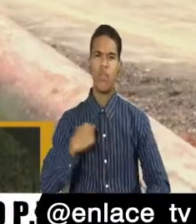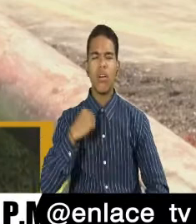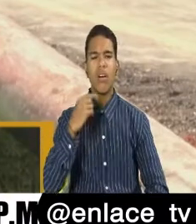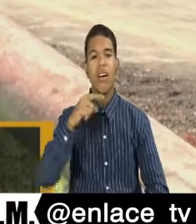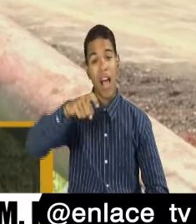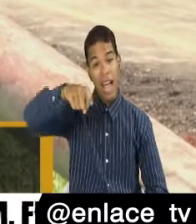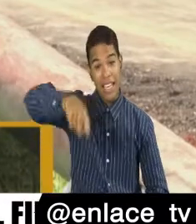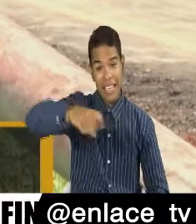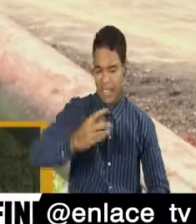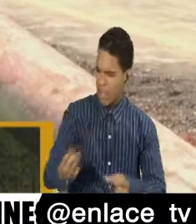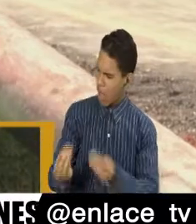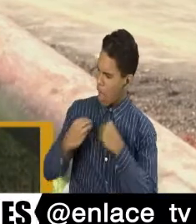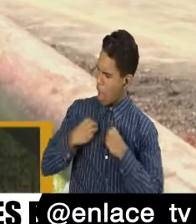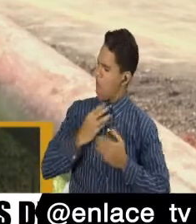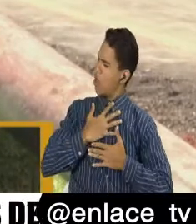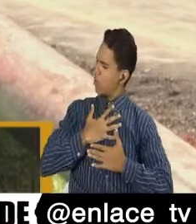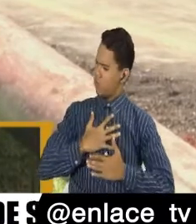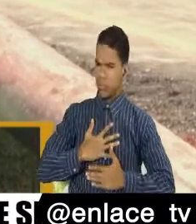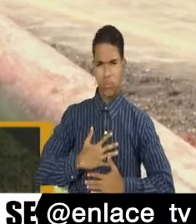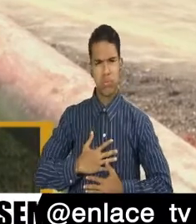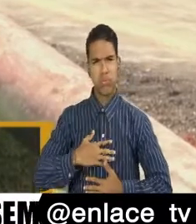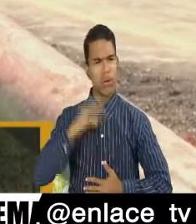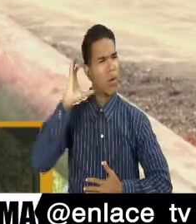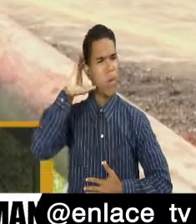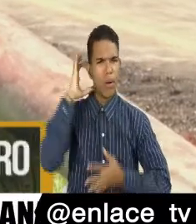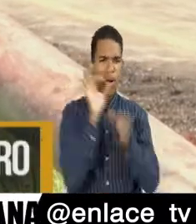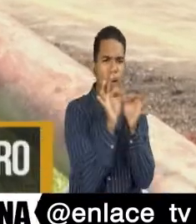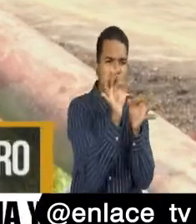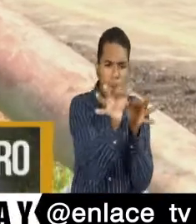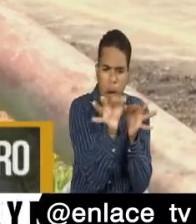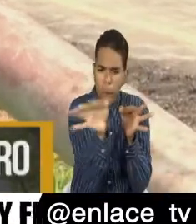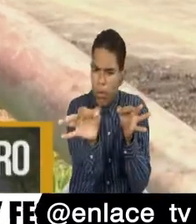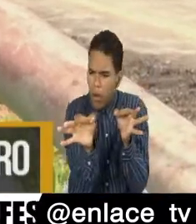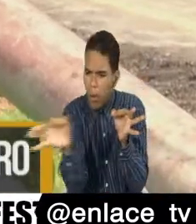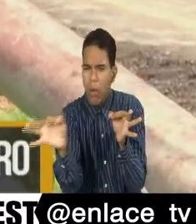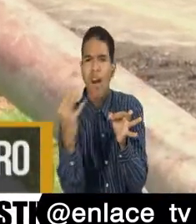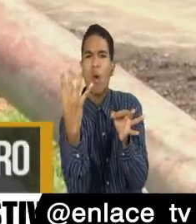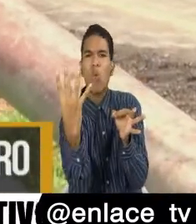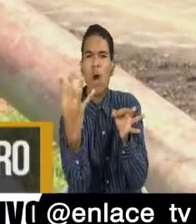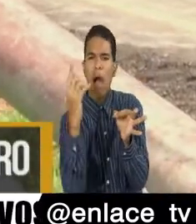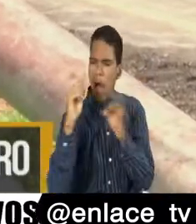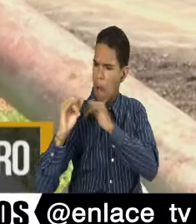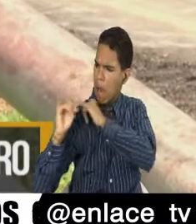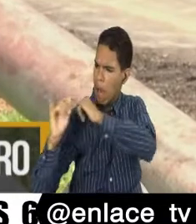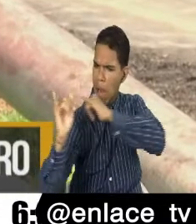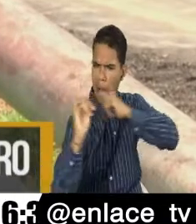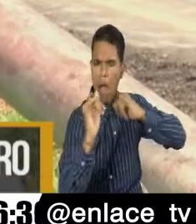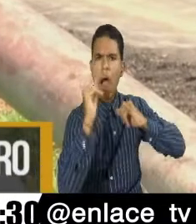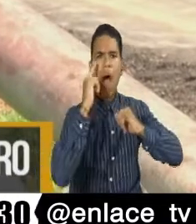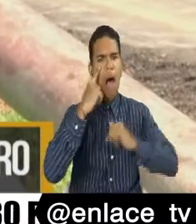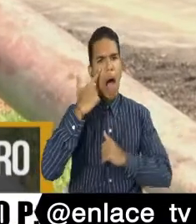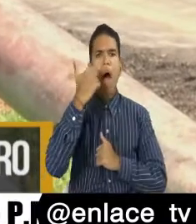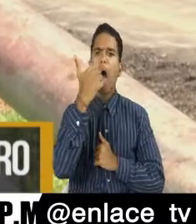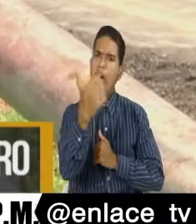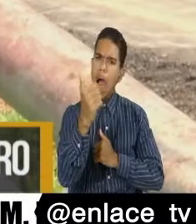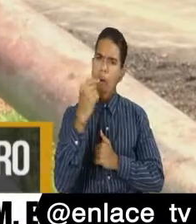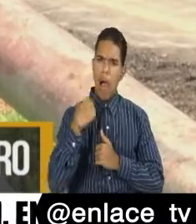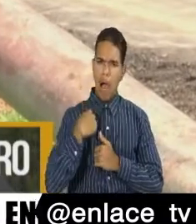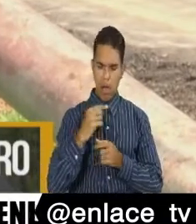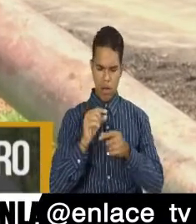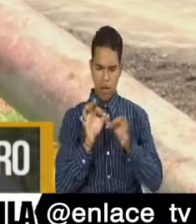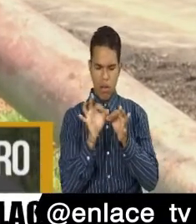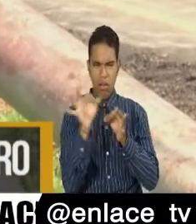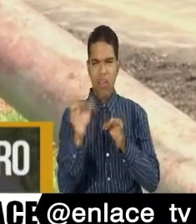para otras cuatro veredas más que colindan con este sector, que son veredas